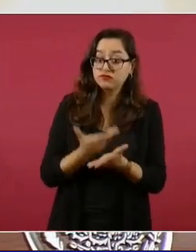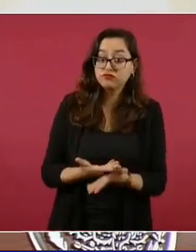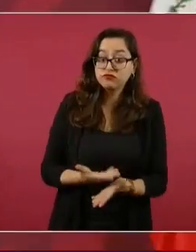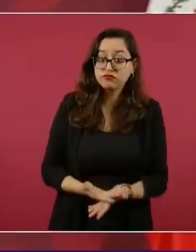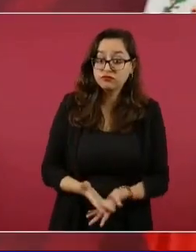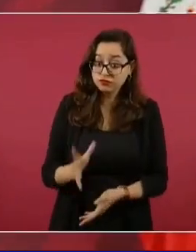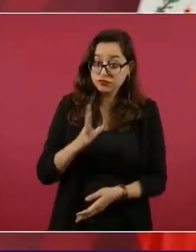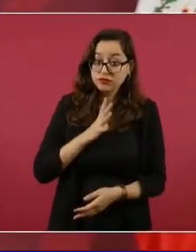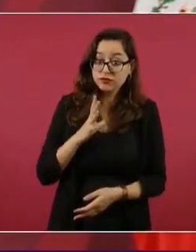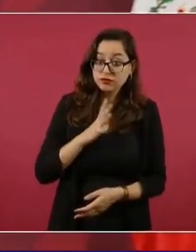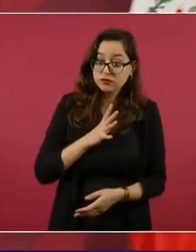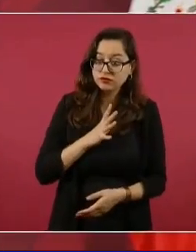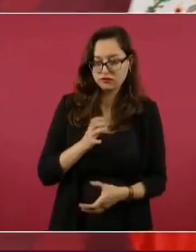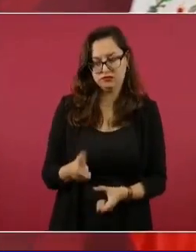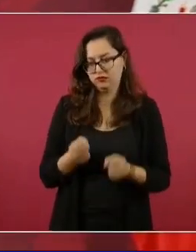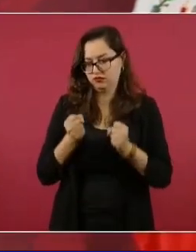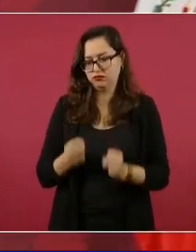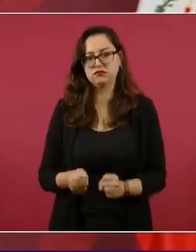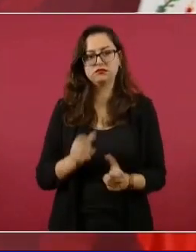Si se tienen pruebas, sí.